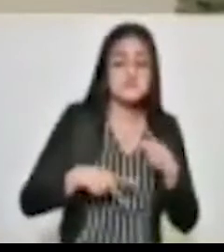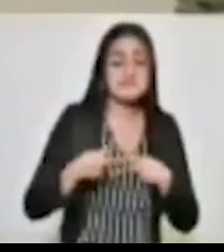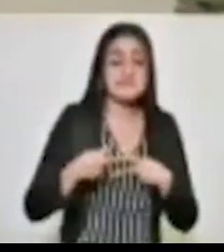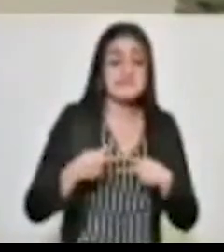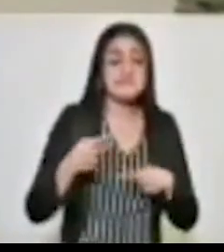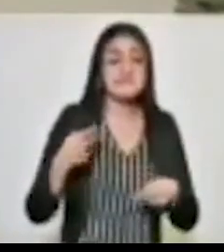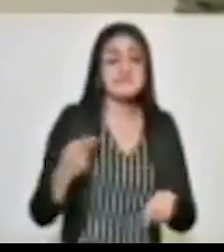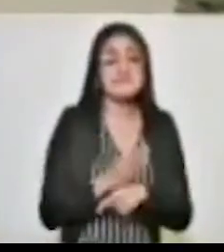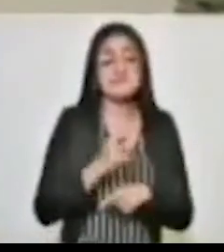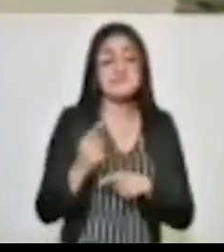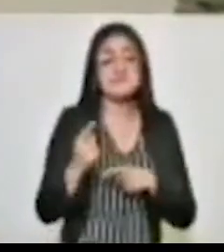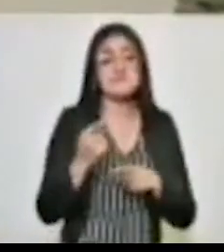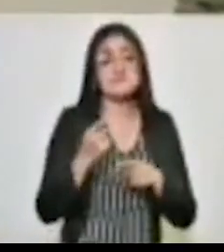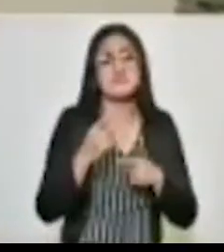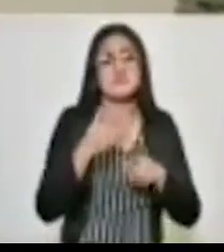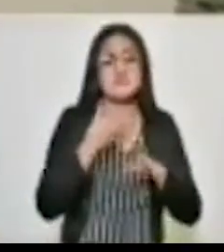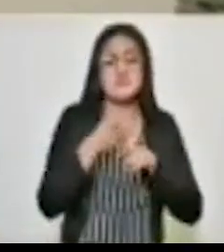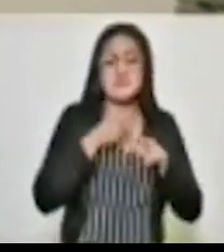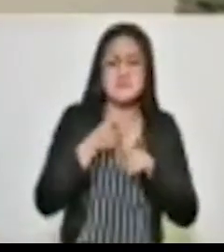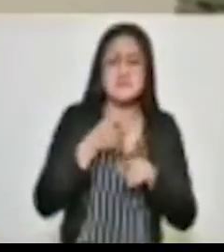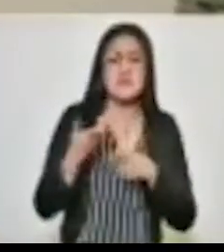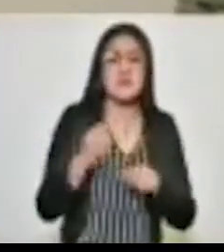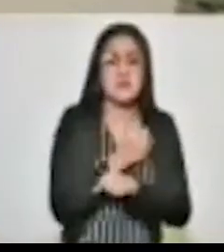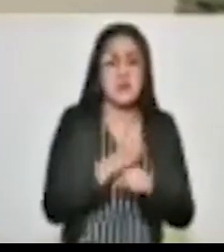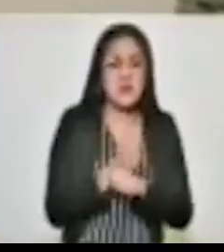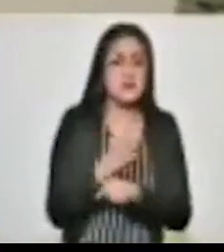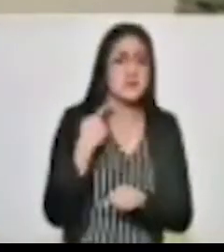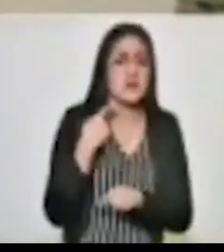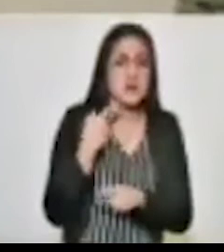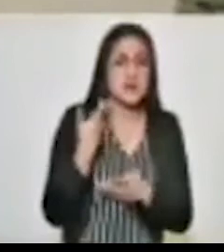la consabida acusación de violencia política de género.